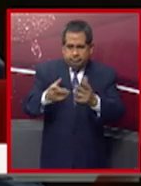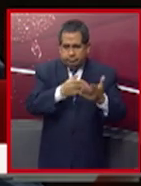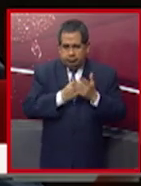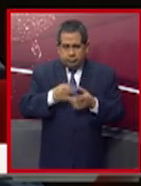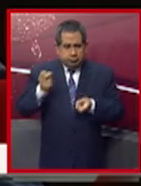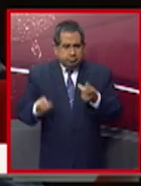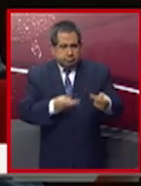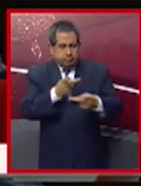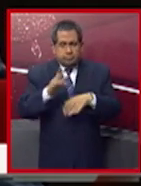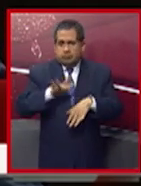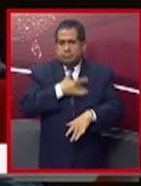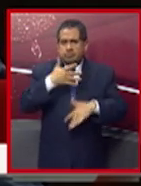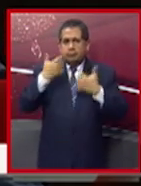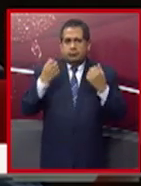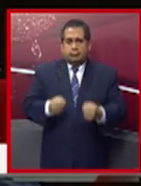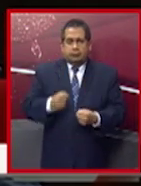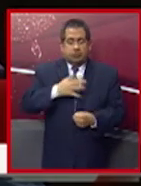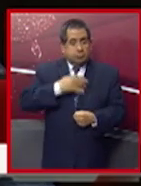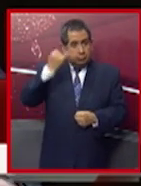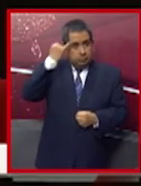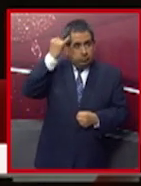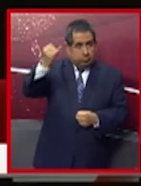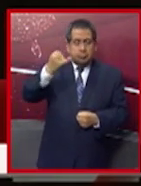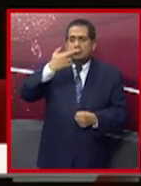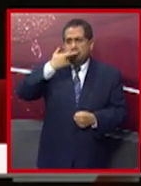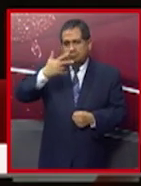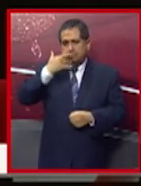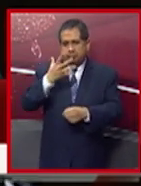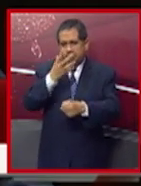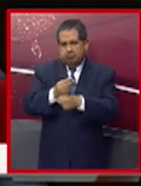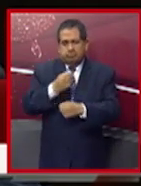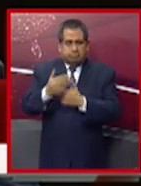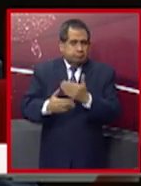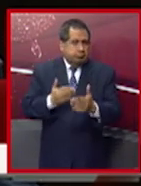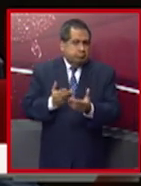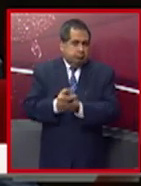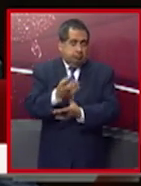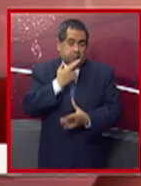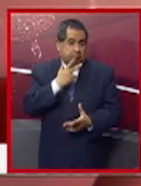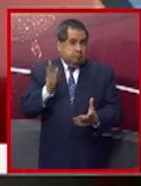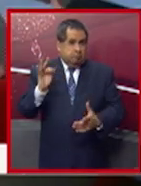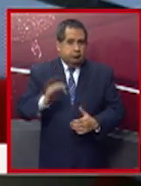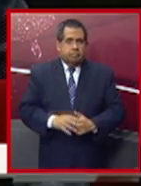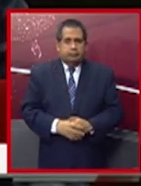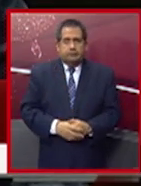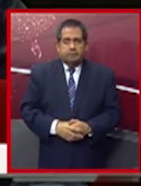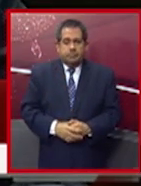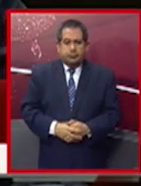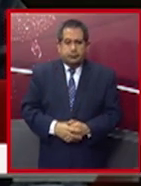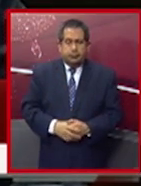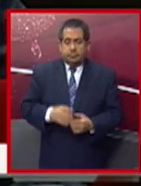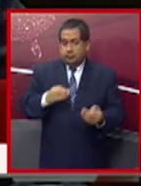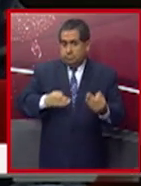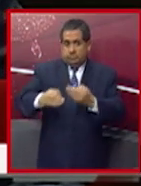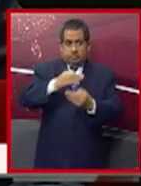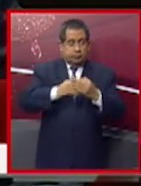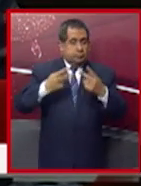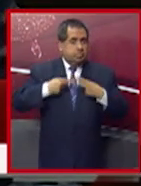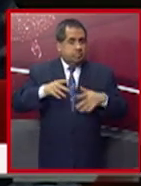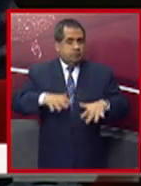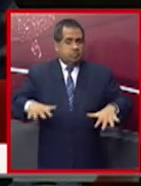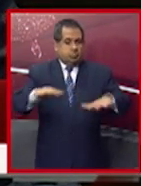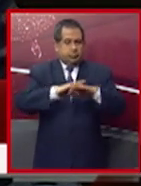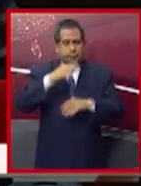tiempo garantizamos que las buenas ideas tengan mayores posibilidades de prosperar. Para todos